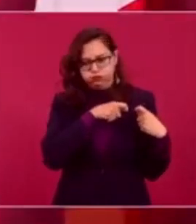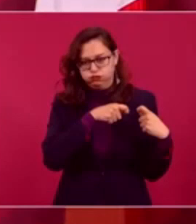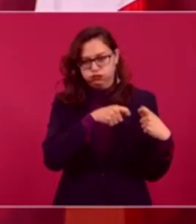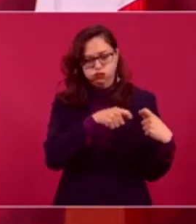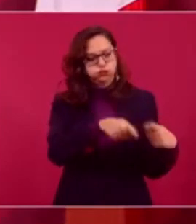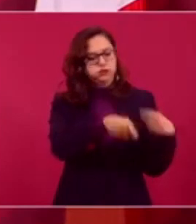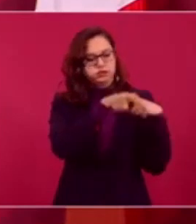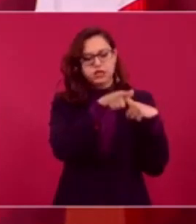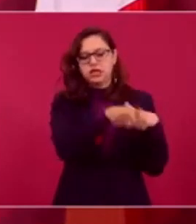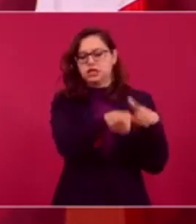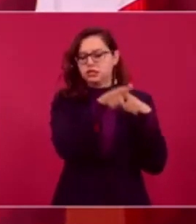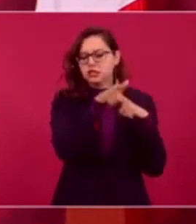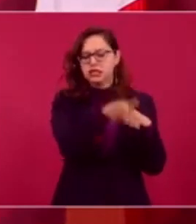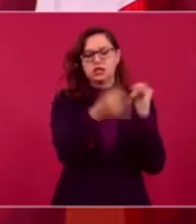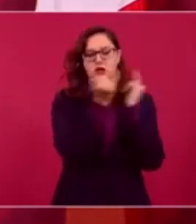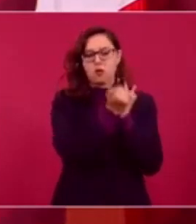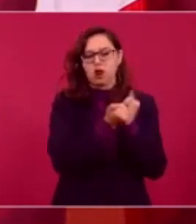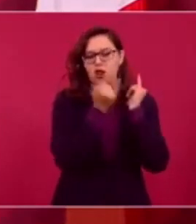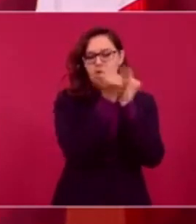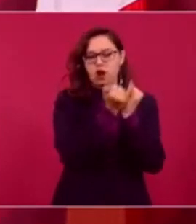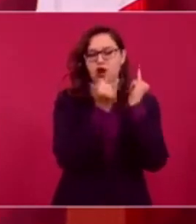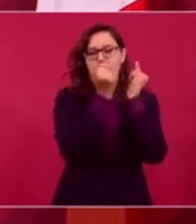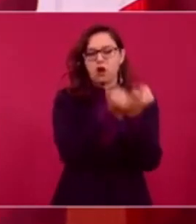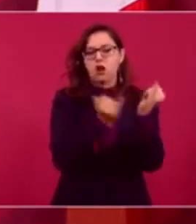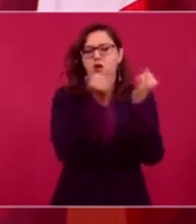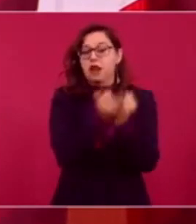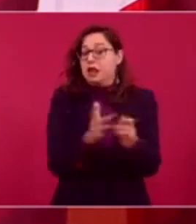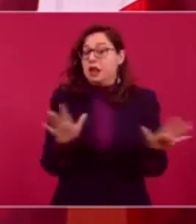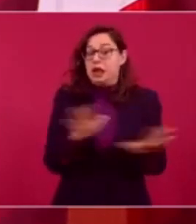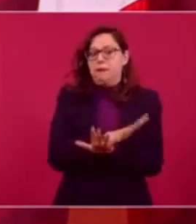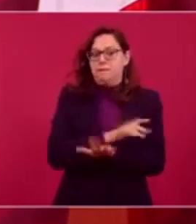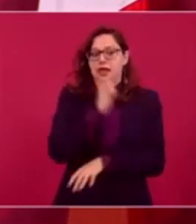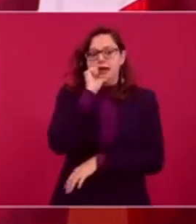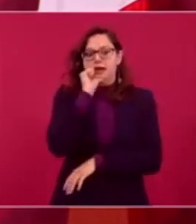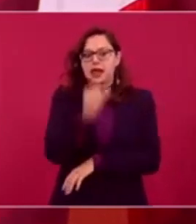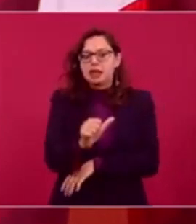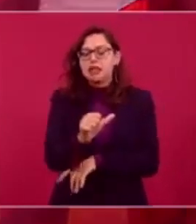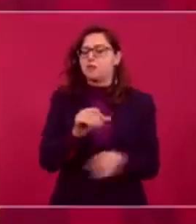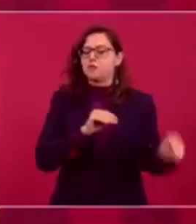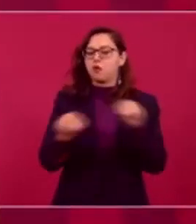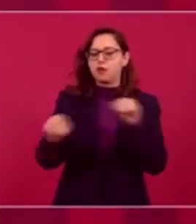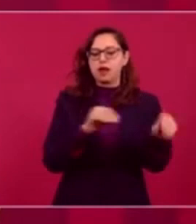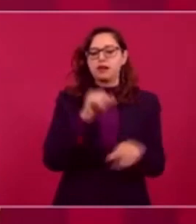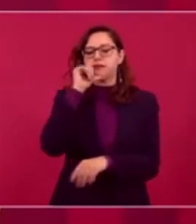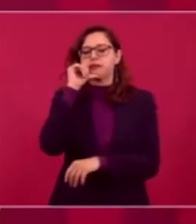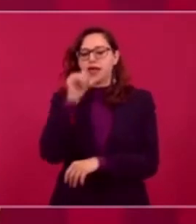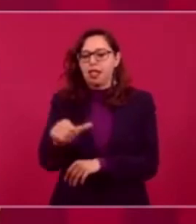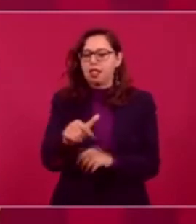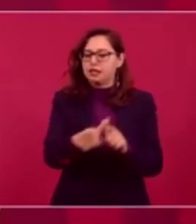el statu quo, que no se mueva nada, que todo siga igual.